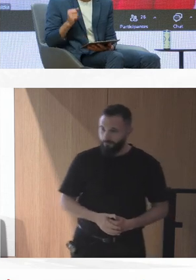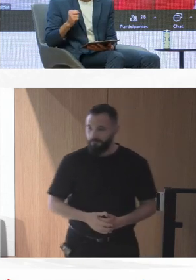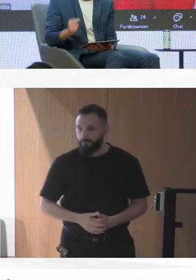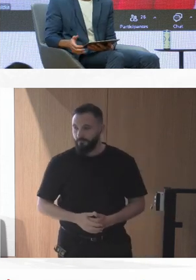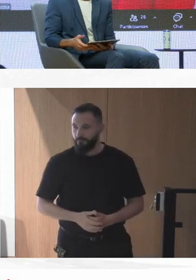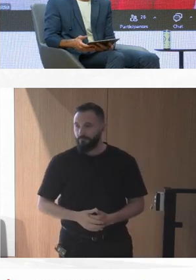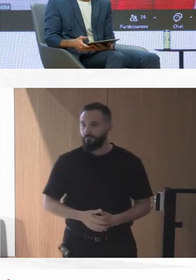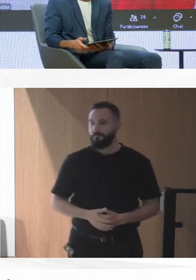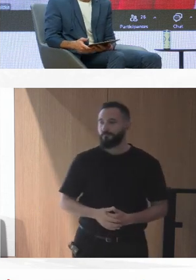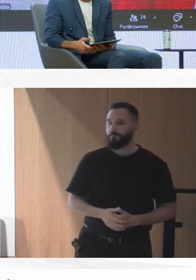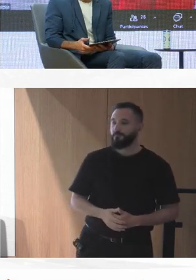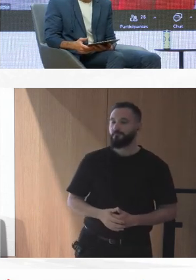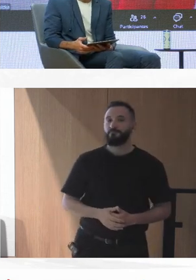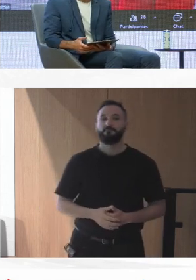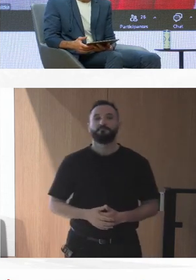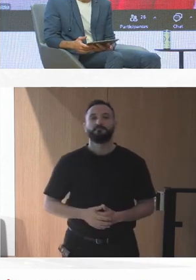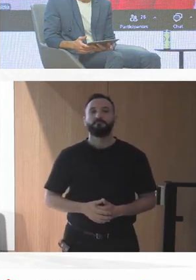Genial. Sí.